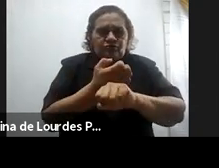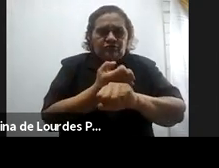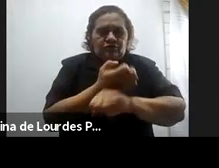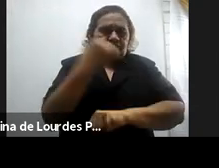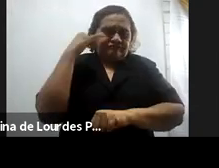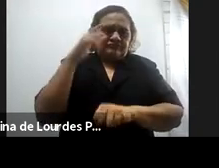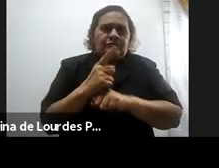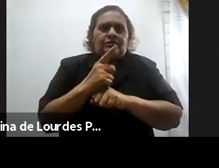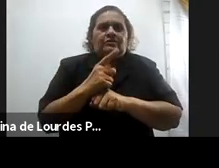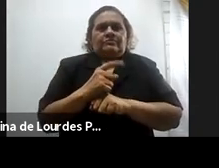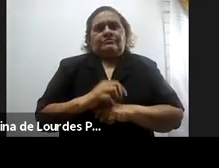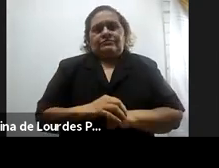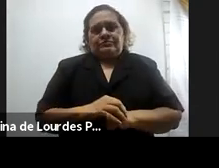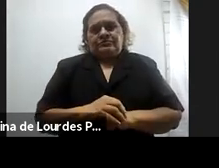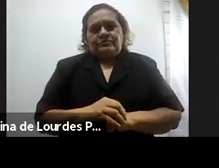2018-2024.